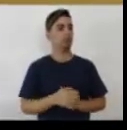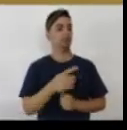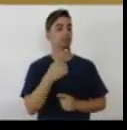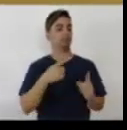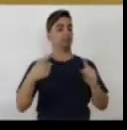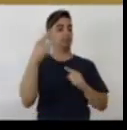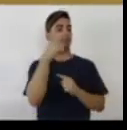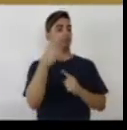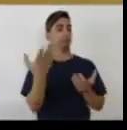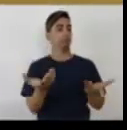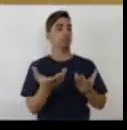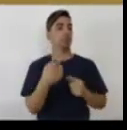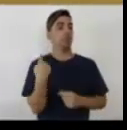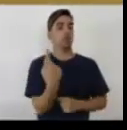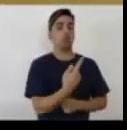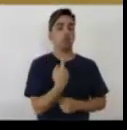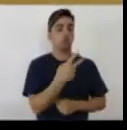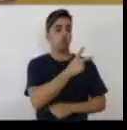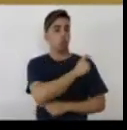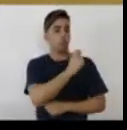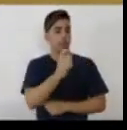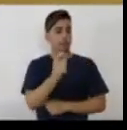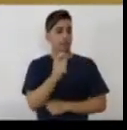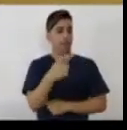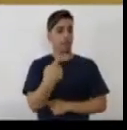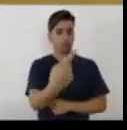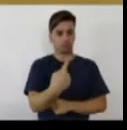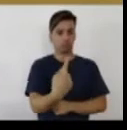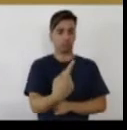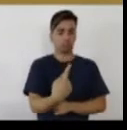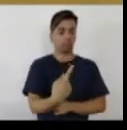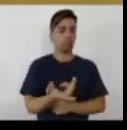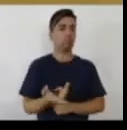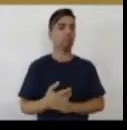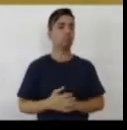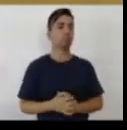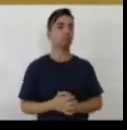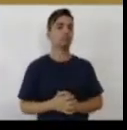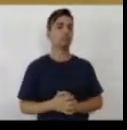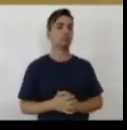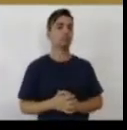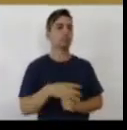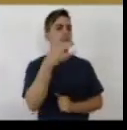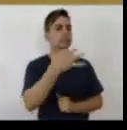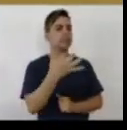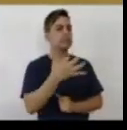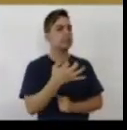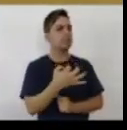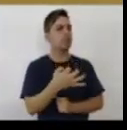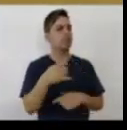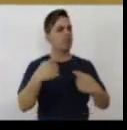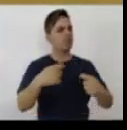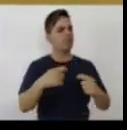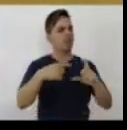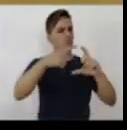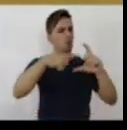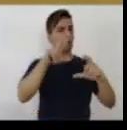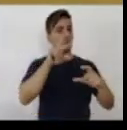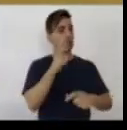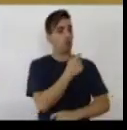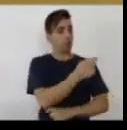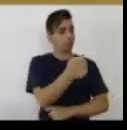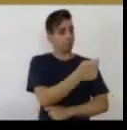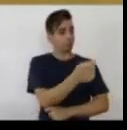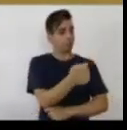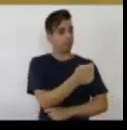importante destacar que nosotros, los maestros, ustedes y yo, como dije desde el principio, siempre que vayamos a enseñarle